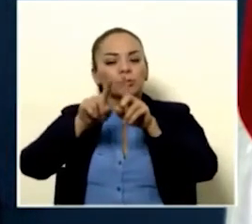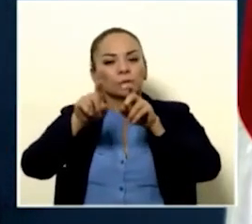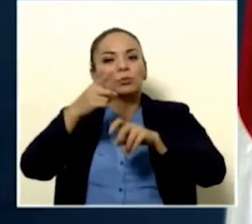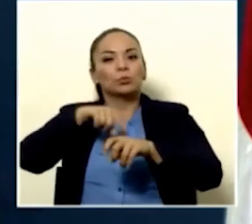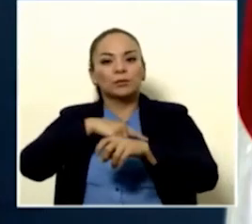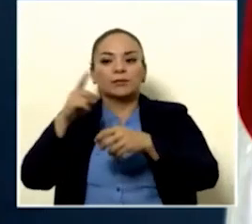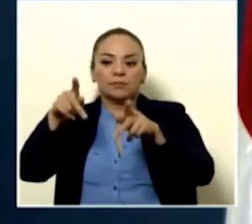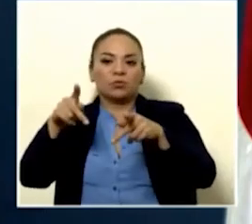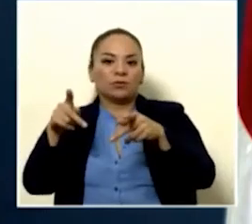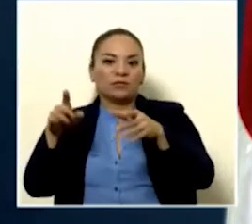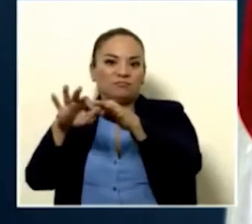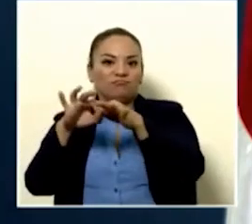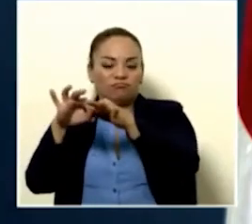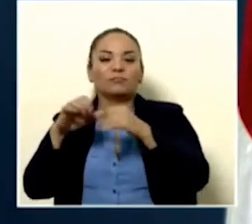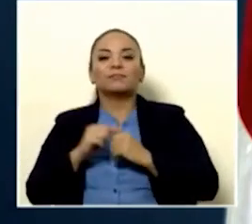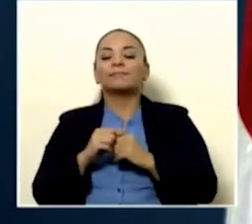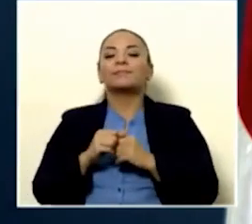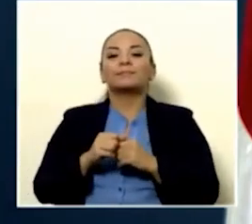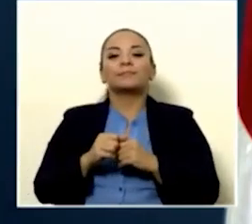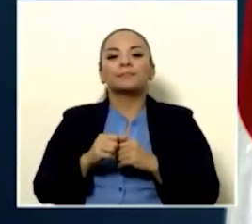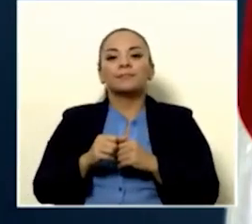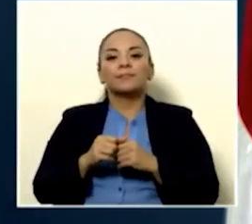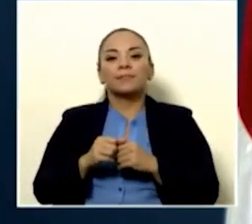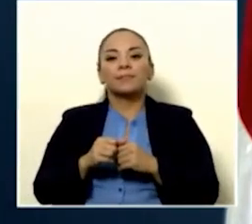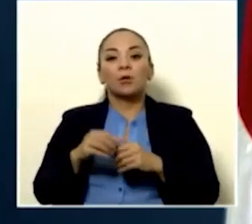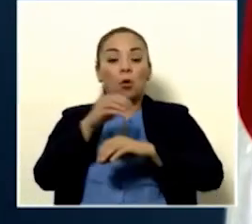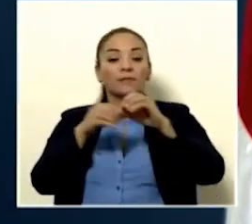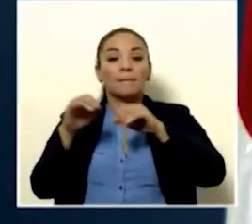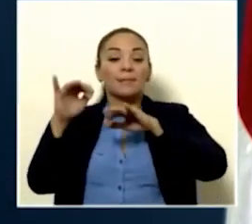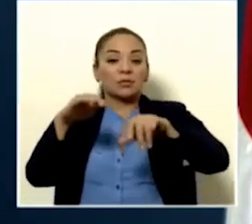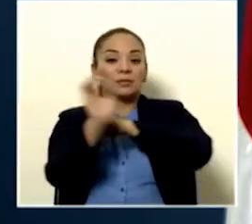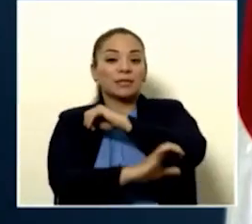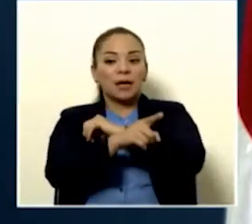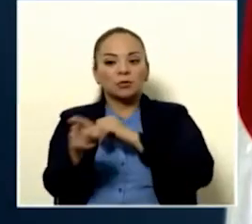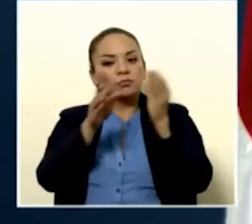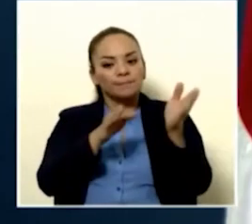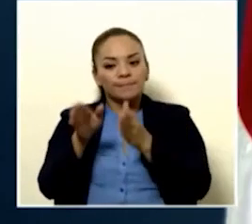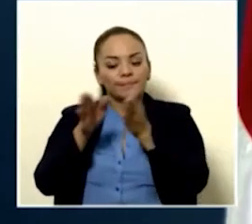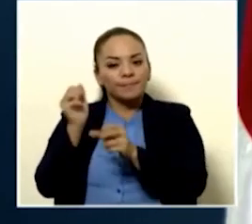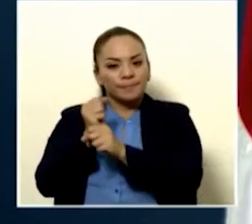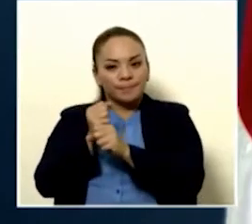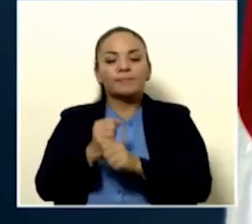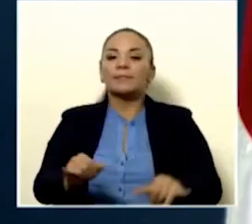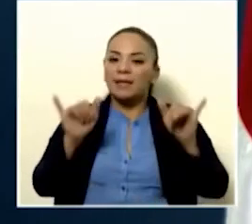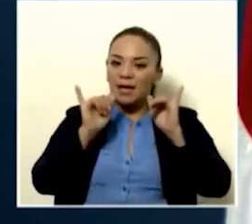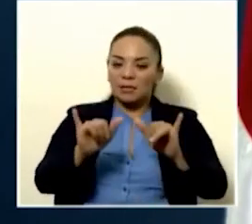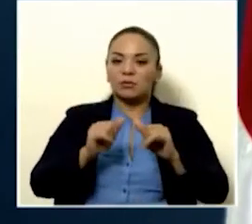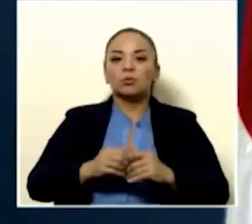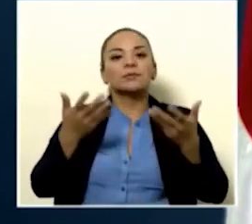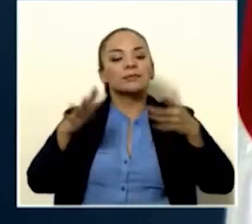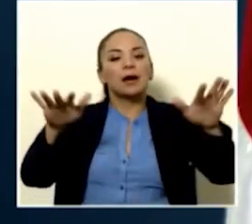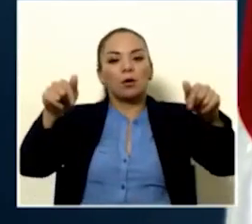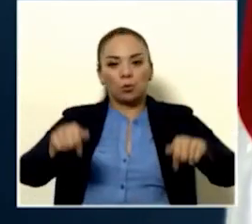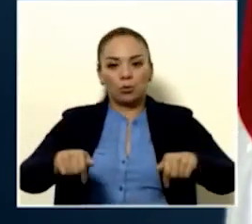nuestros socios. Migración y extranjería se prepararon, hicieron el trabajo y eso es lo que está ya